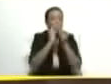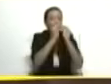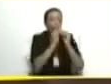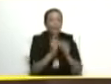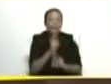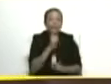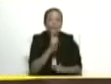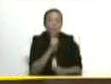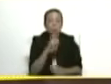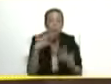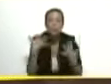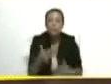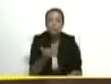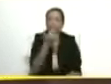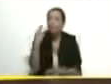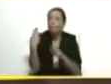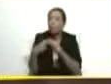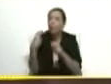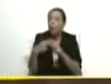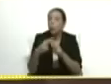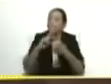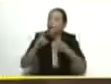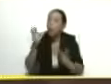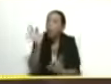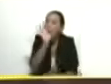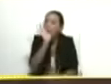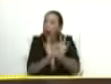riesgosa para la paz del país.